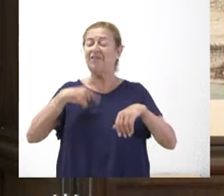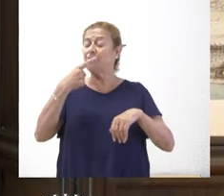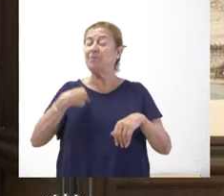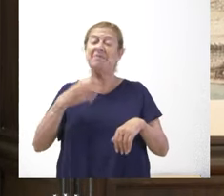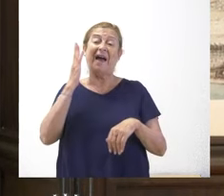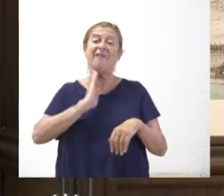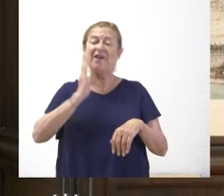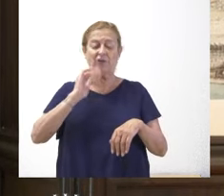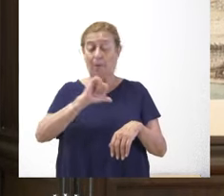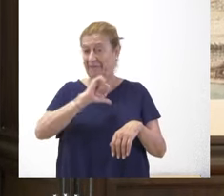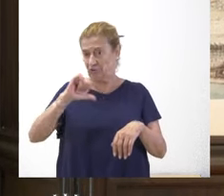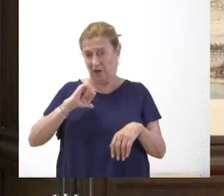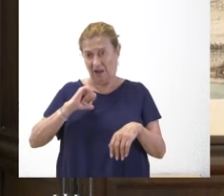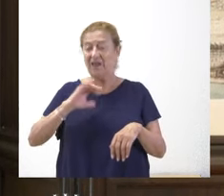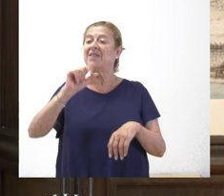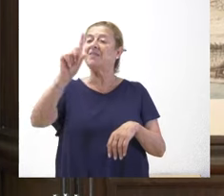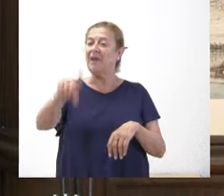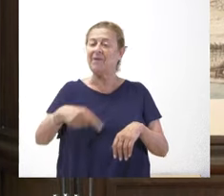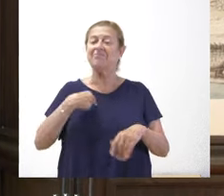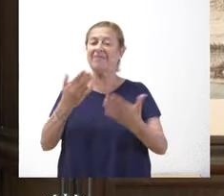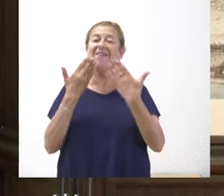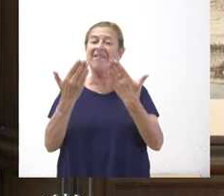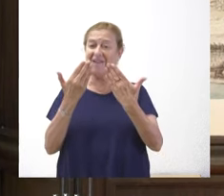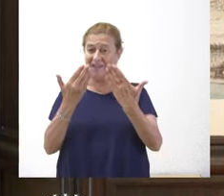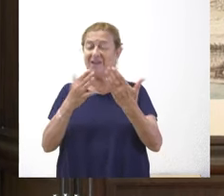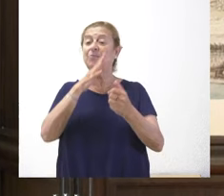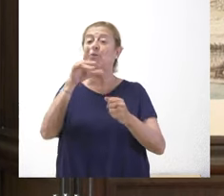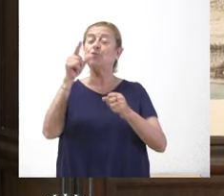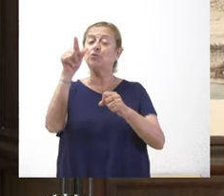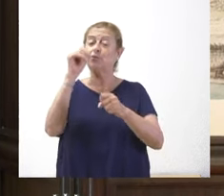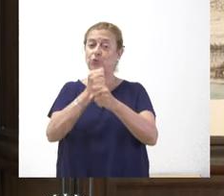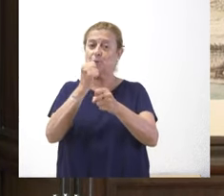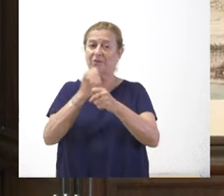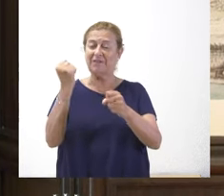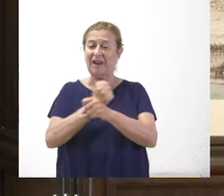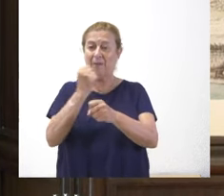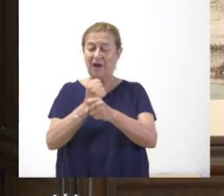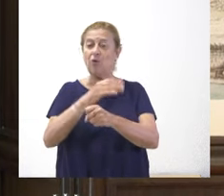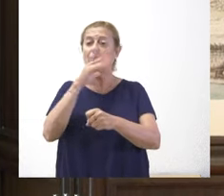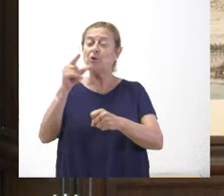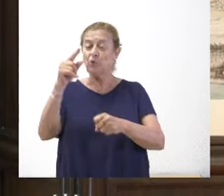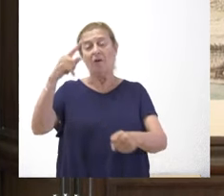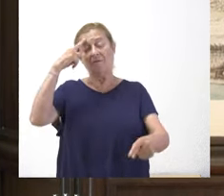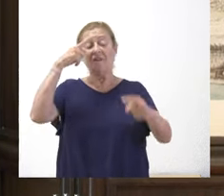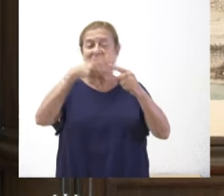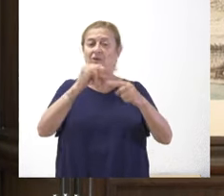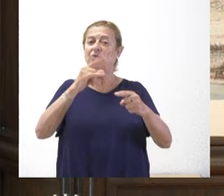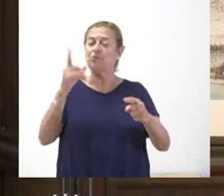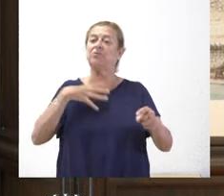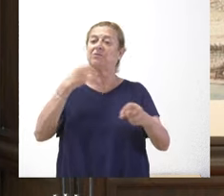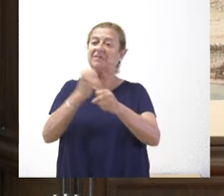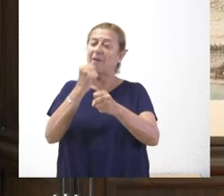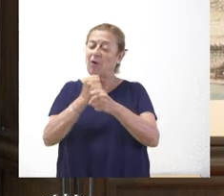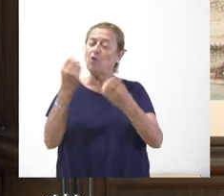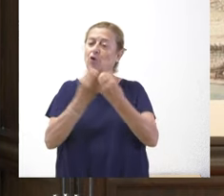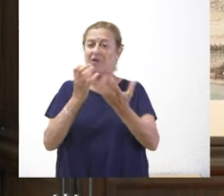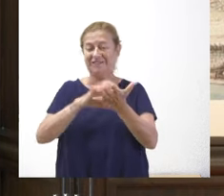personal por un lado y también mi agradecimiento por su trabajo por su dedicación y por su implicación con